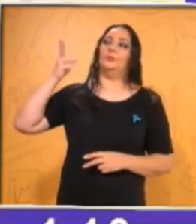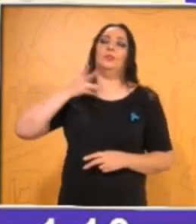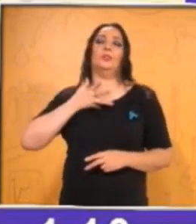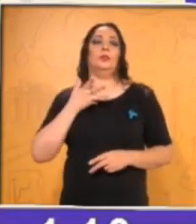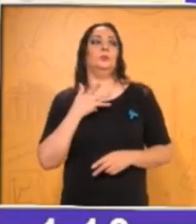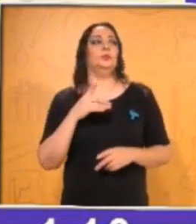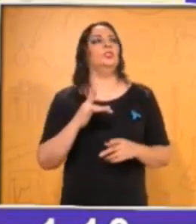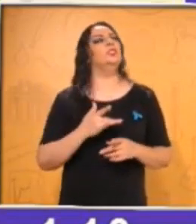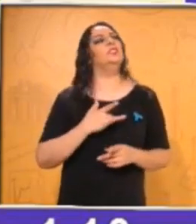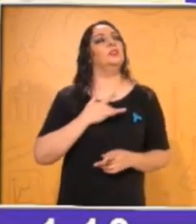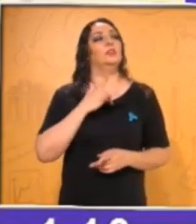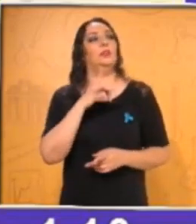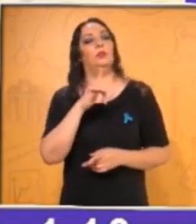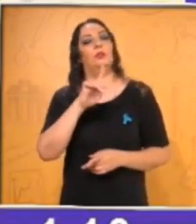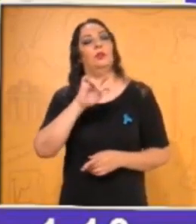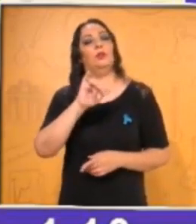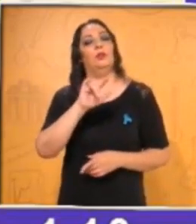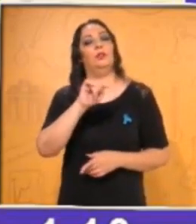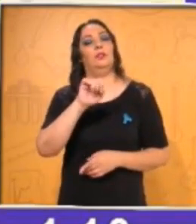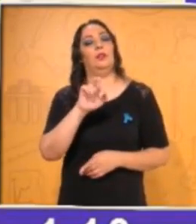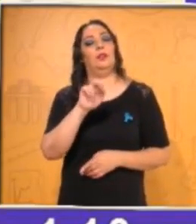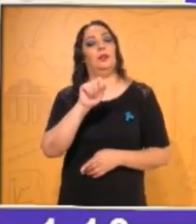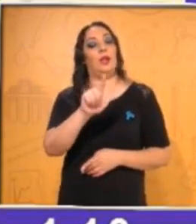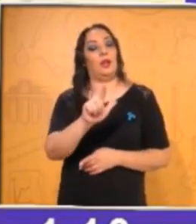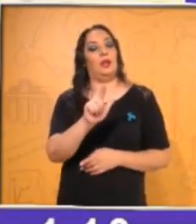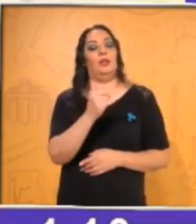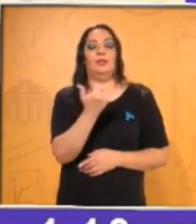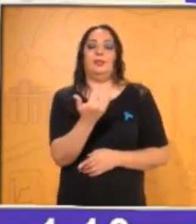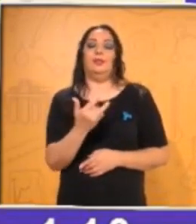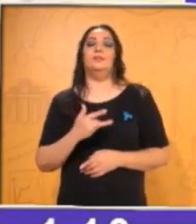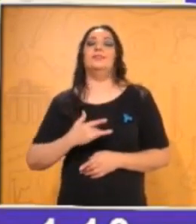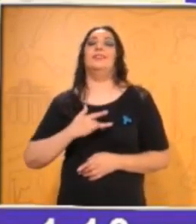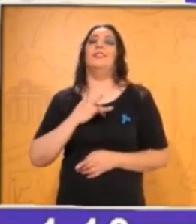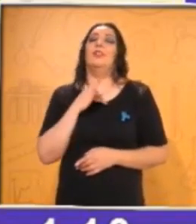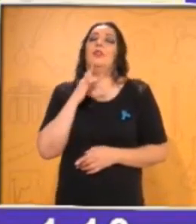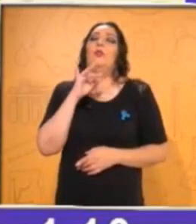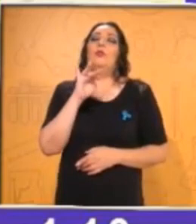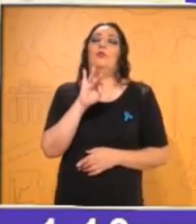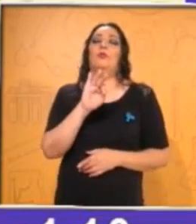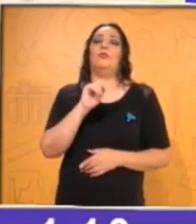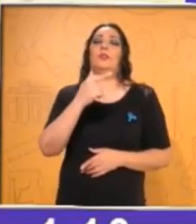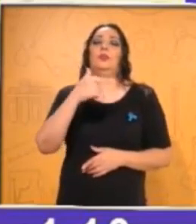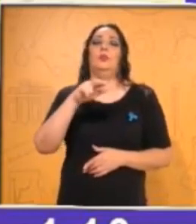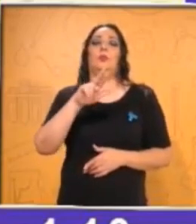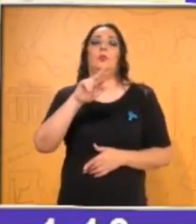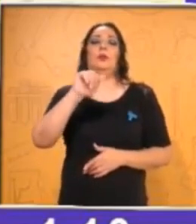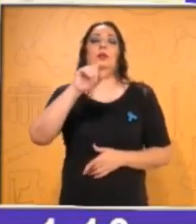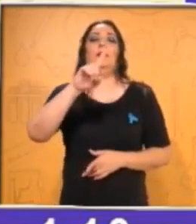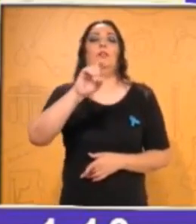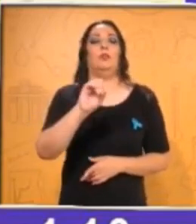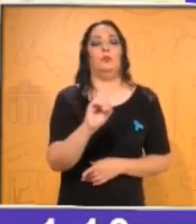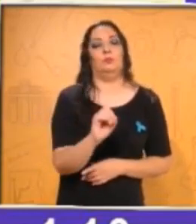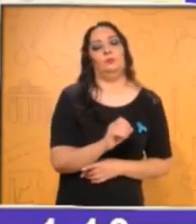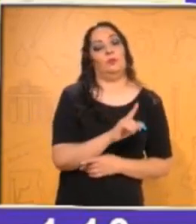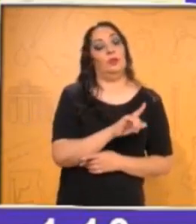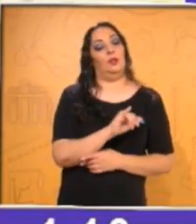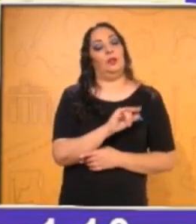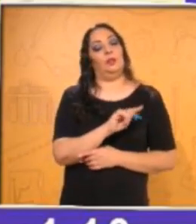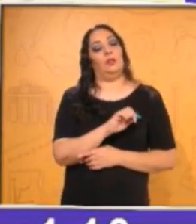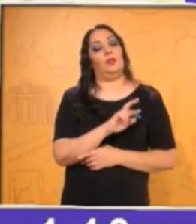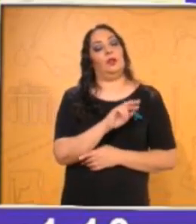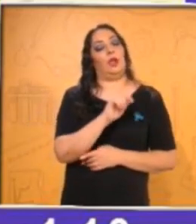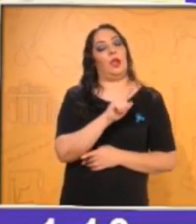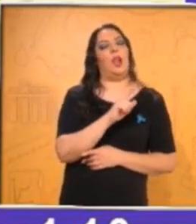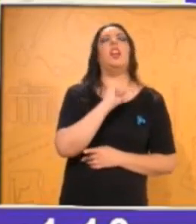sentido literal y tenemos el sentido figurado. En el sentido literal se refiere al significado